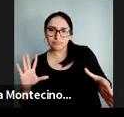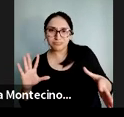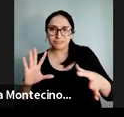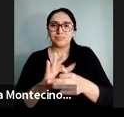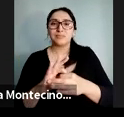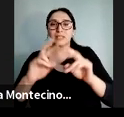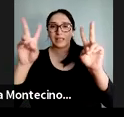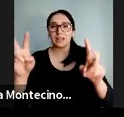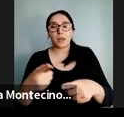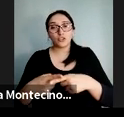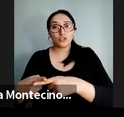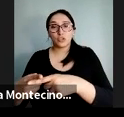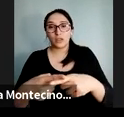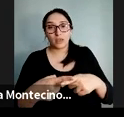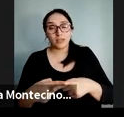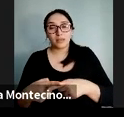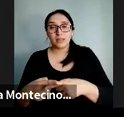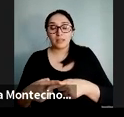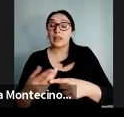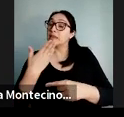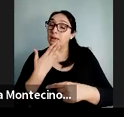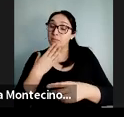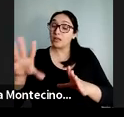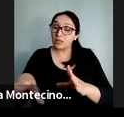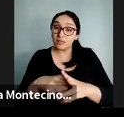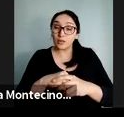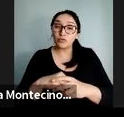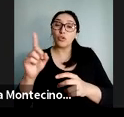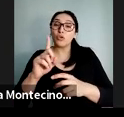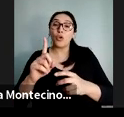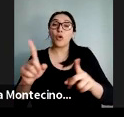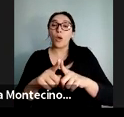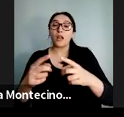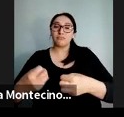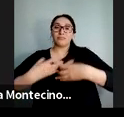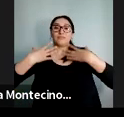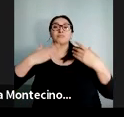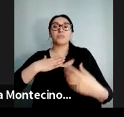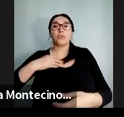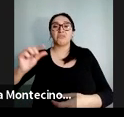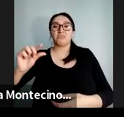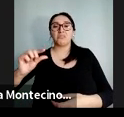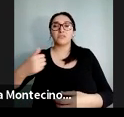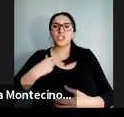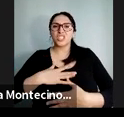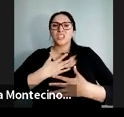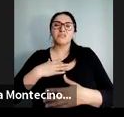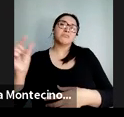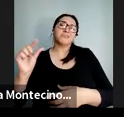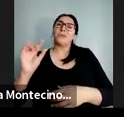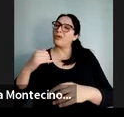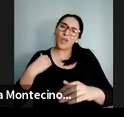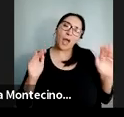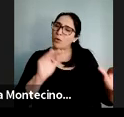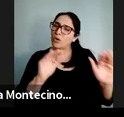sociedad, pero también dentro de eso no abandonarnos a nosotras mismas. ¿Por qué? Porque finalmente